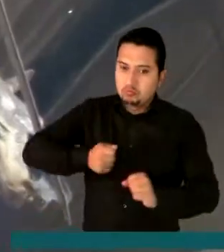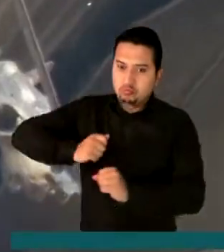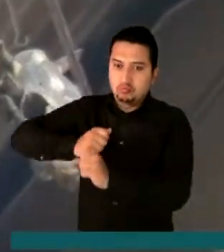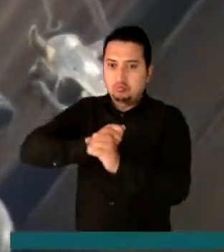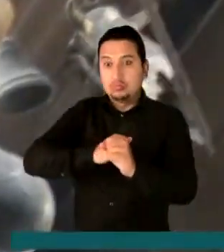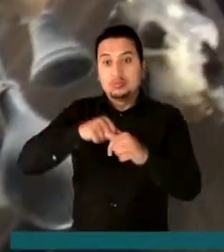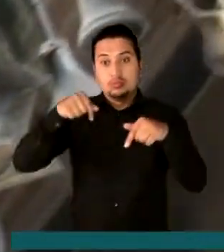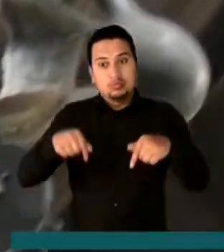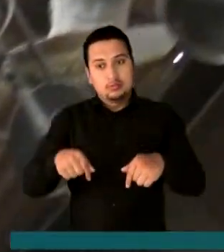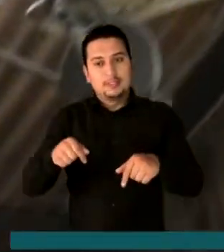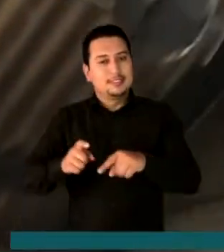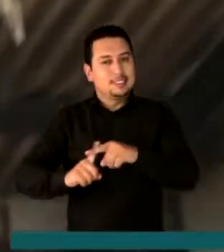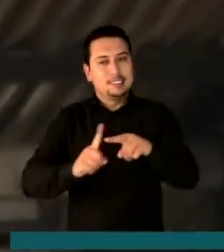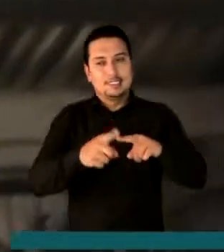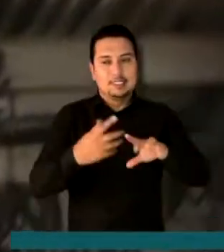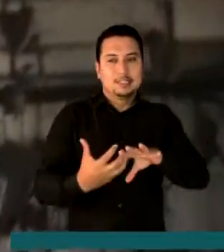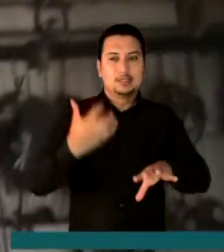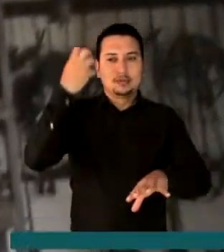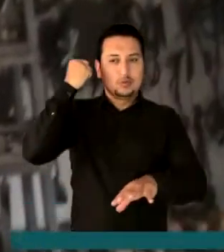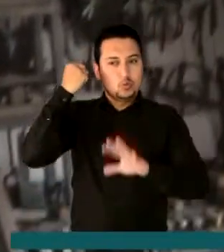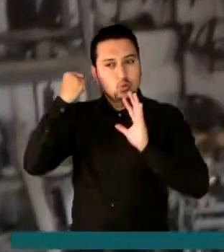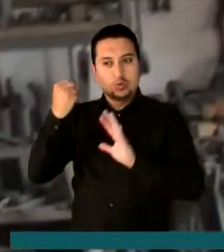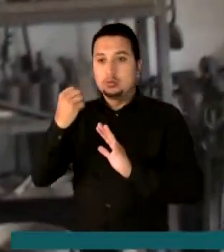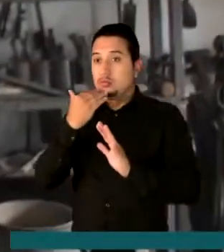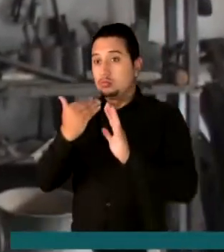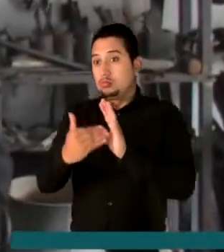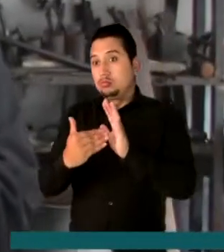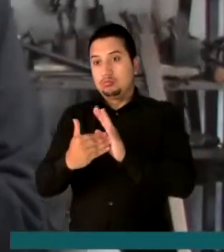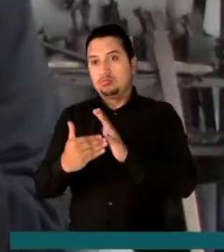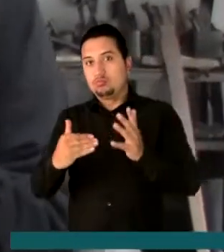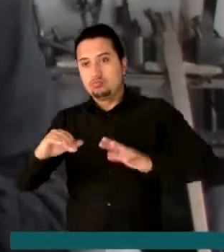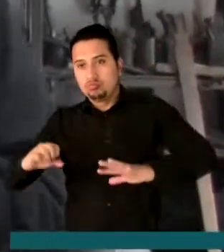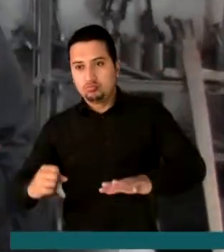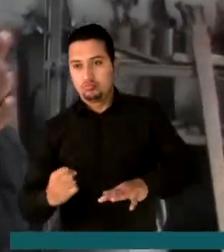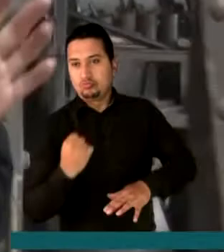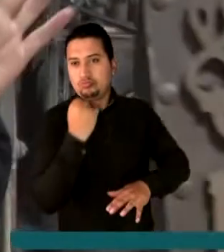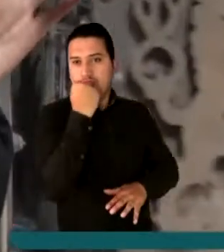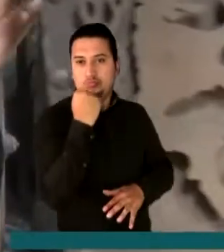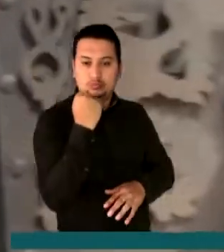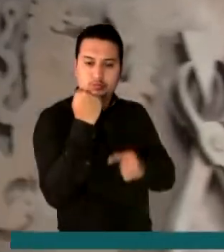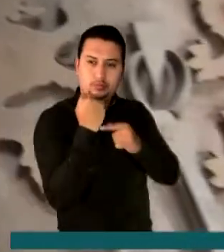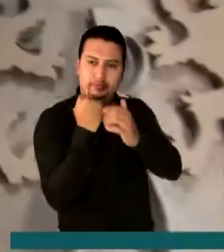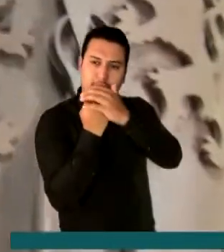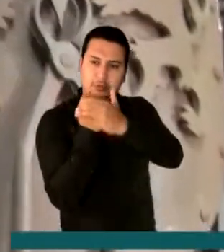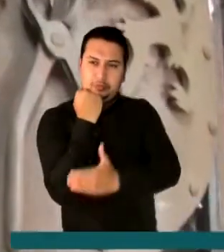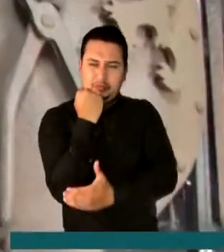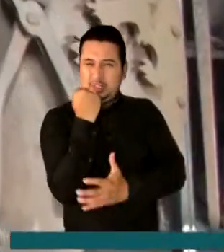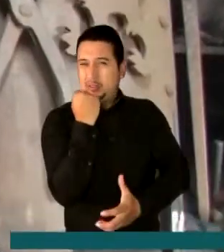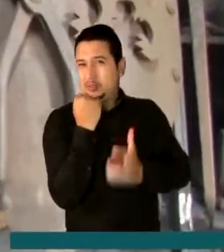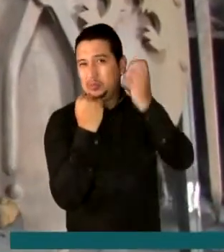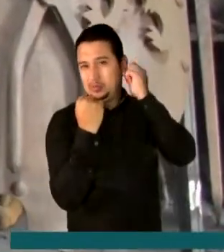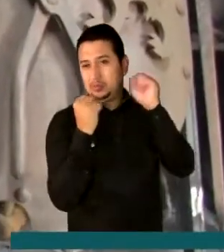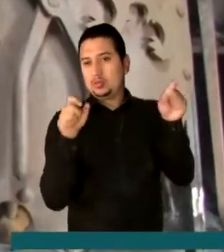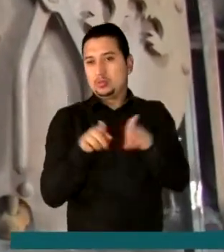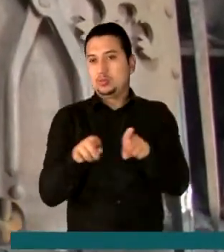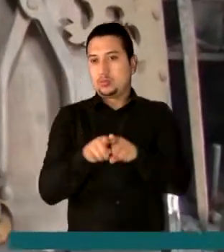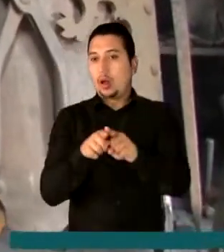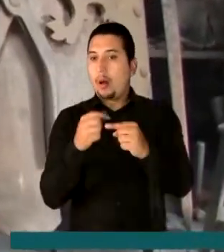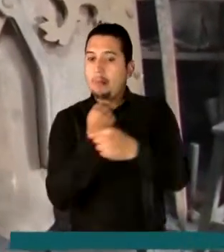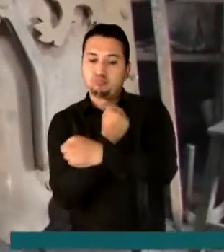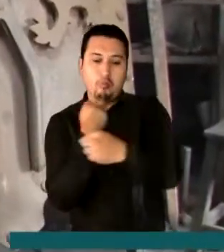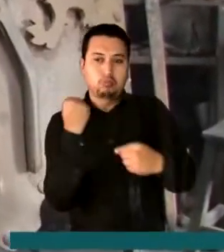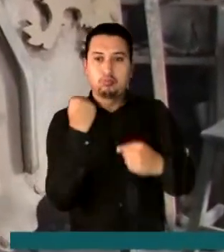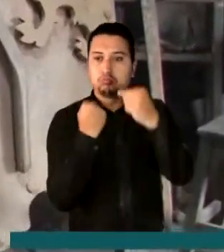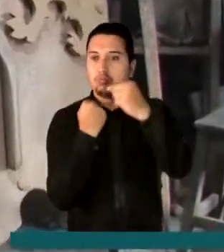En este lugar hay diferentes elementos de la Edad Media. Por ejemplo, este escudo que está hecho a la antigua usanza